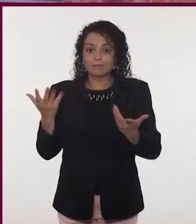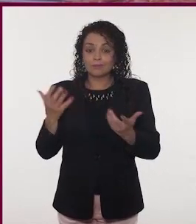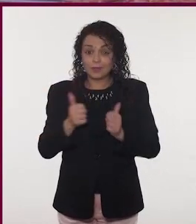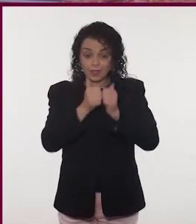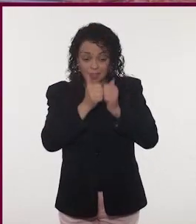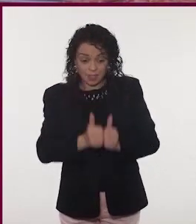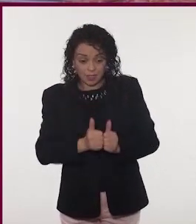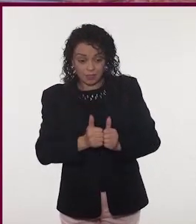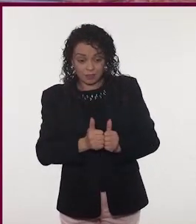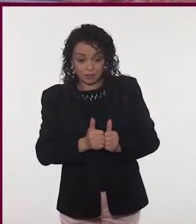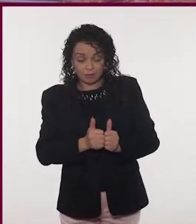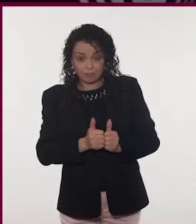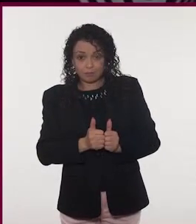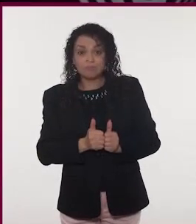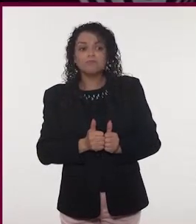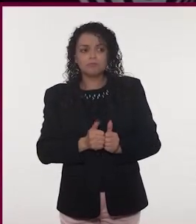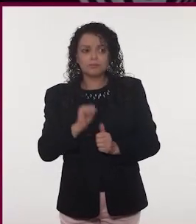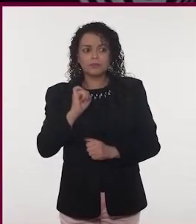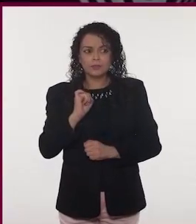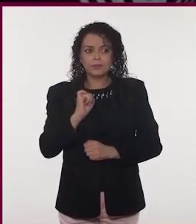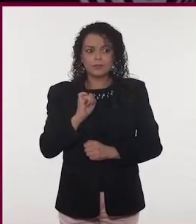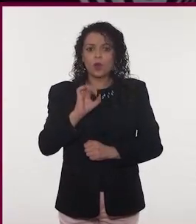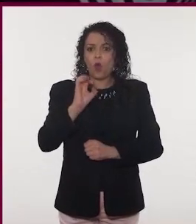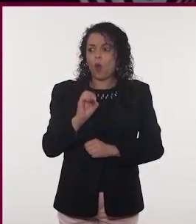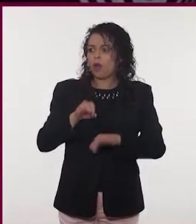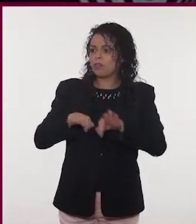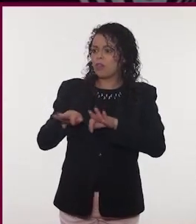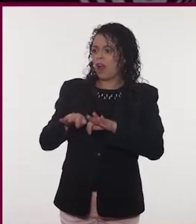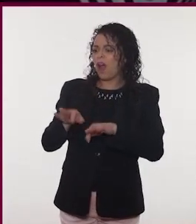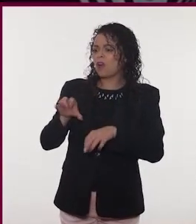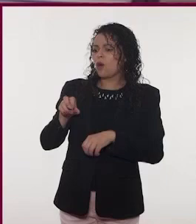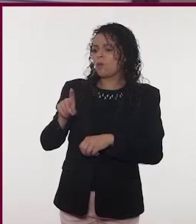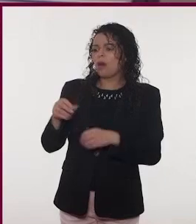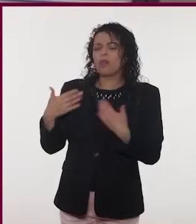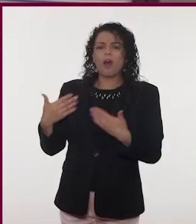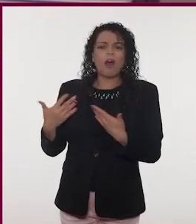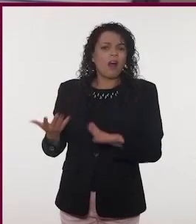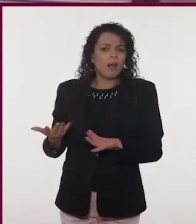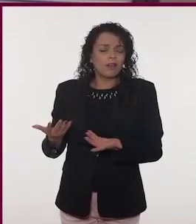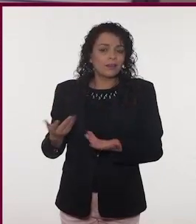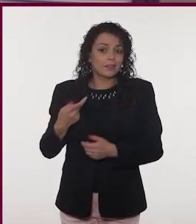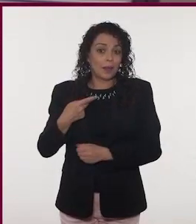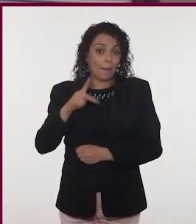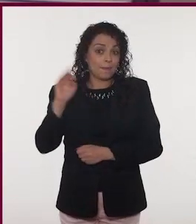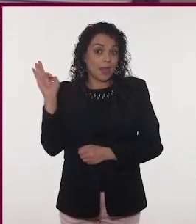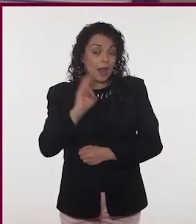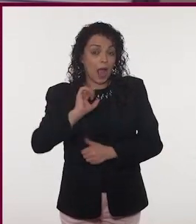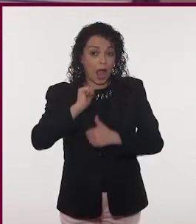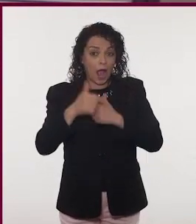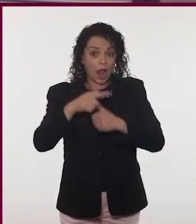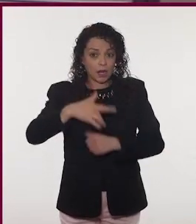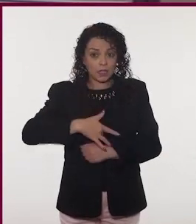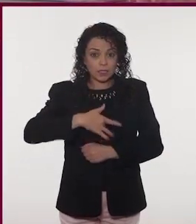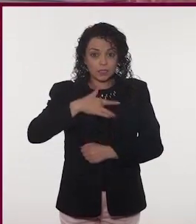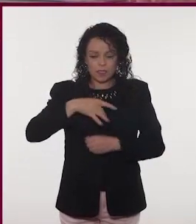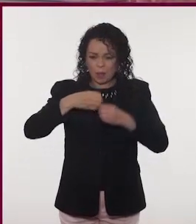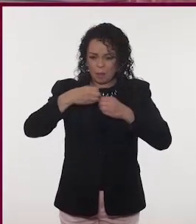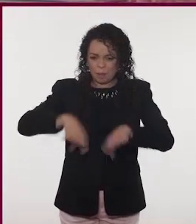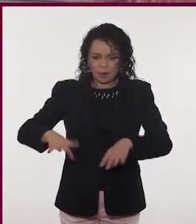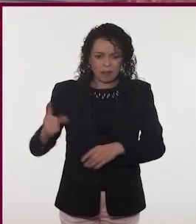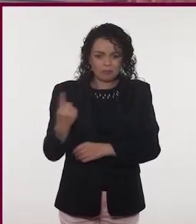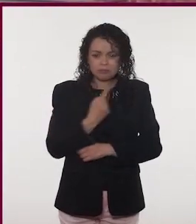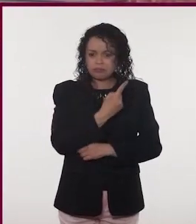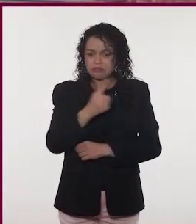y remotamente gratificante, como un trabajo cómodo o poco exigente. Pero si en algún momento te sientes a la deriva,